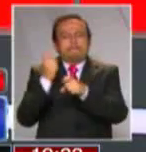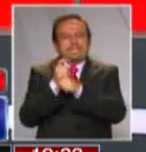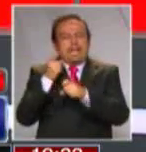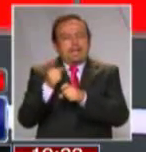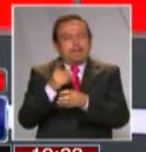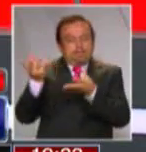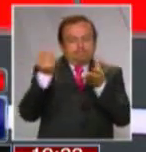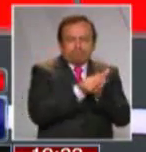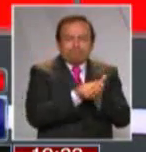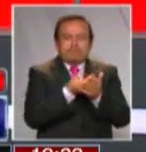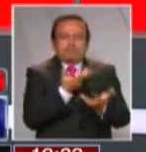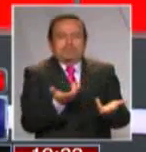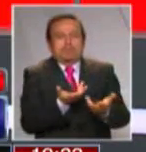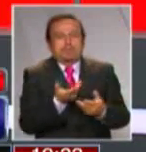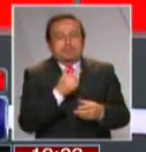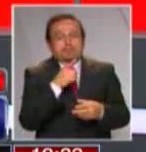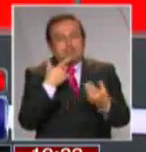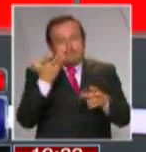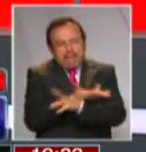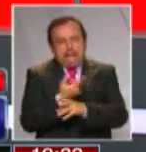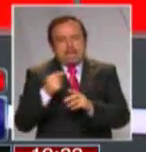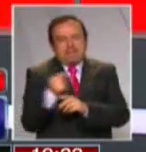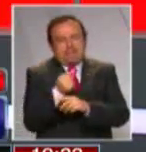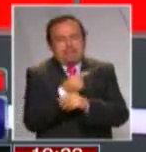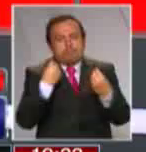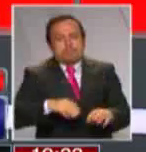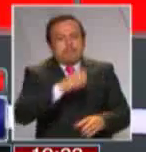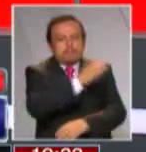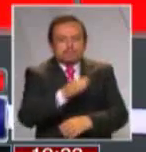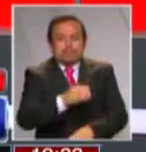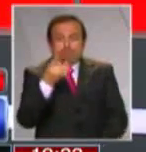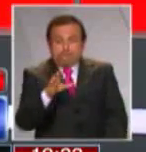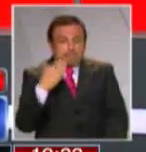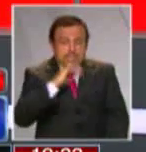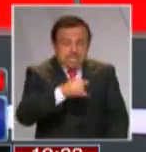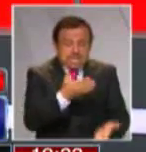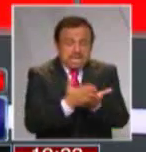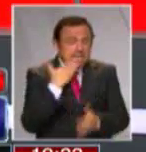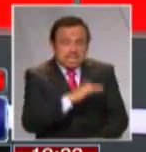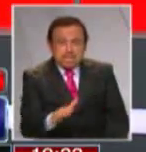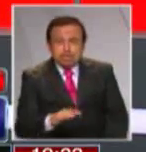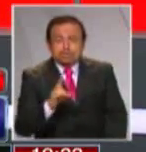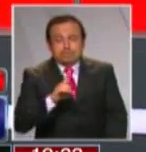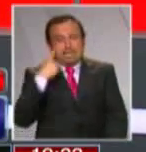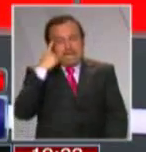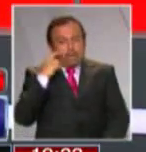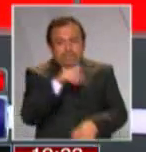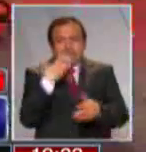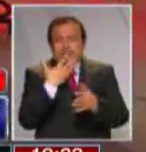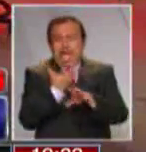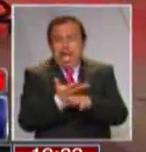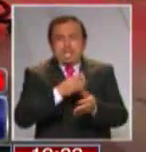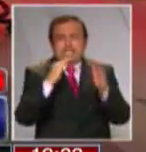más que razonables sobre los efectos dañinos que pueden provocar en la población, no solamente de los jardines infantiles, porque recordemos que en este lugar también